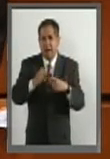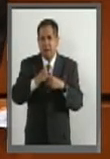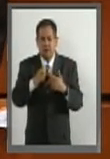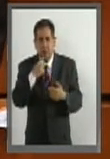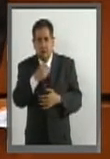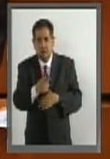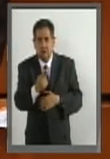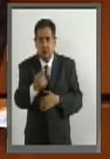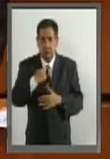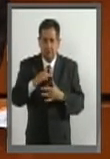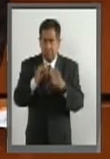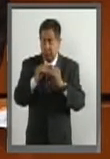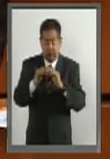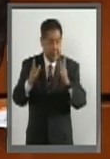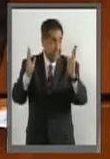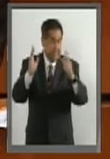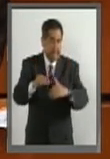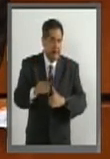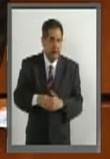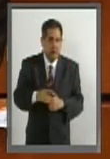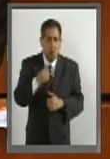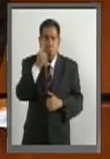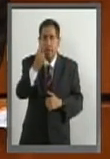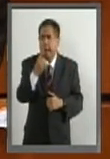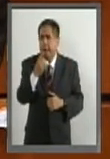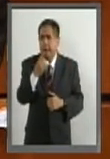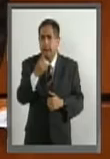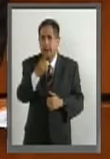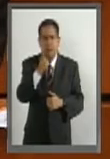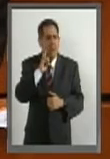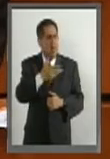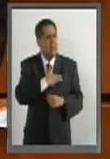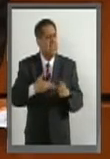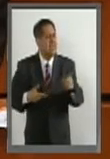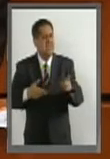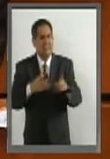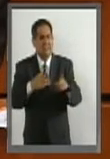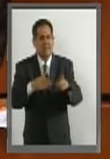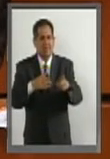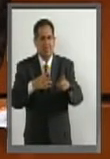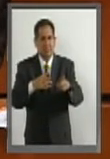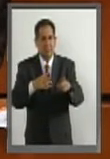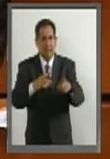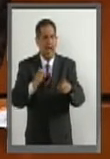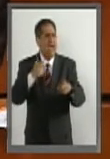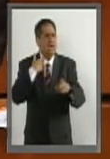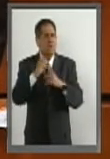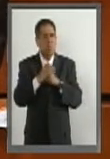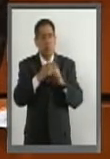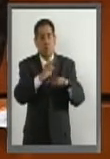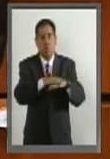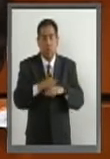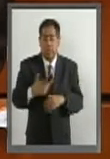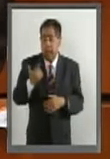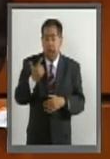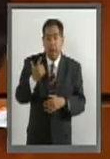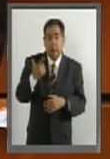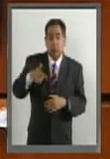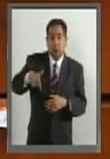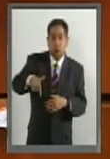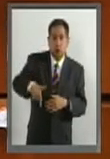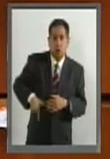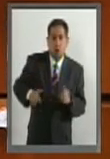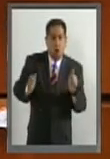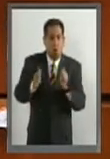una explicación fantástica. Una presidenta de una de las comisiones nos dijo, es que la pistola va con